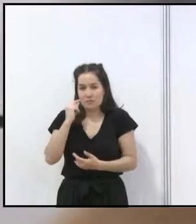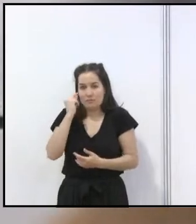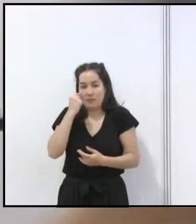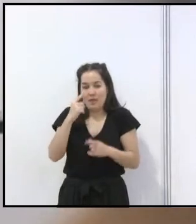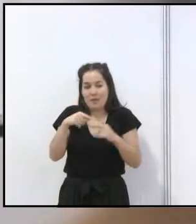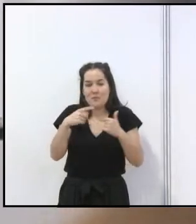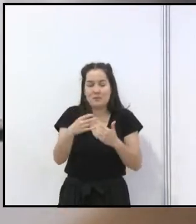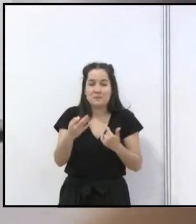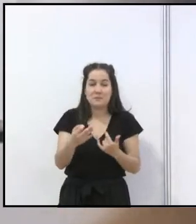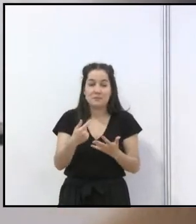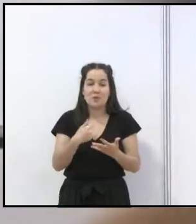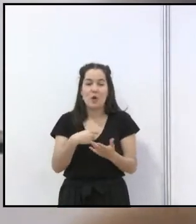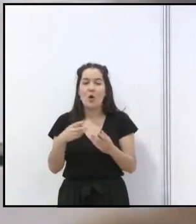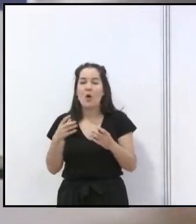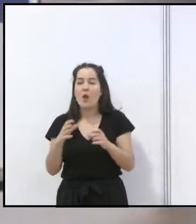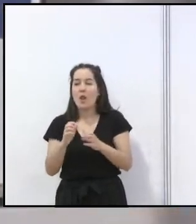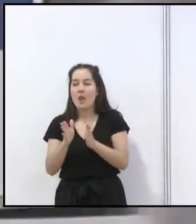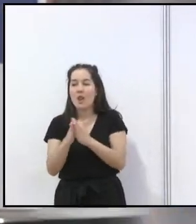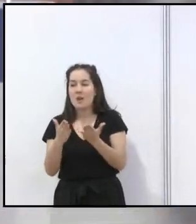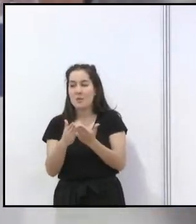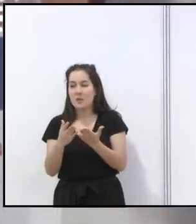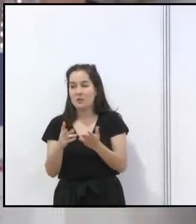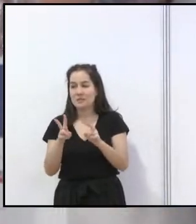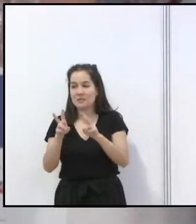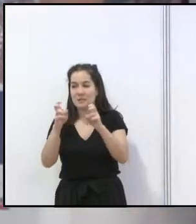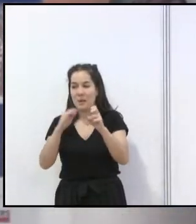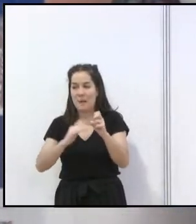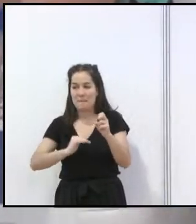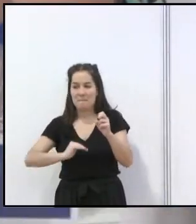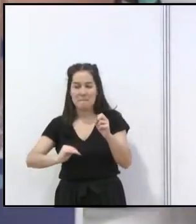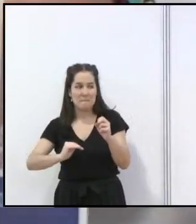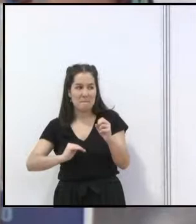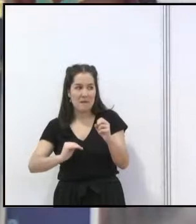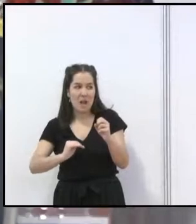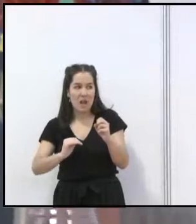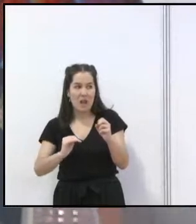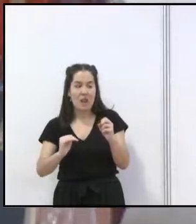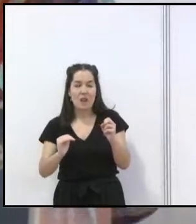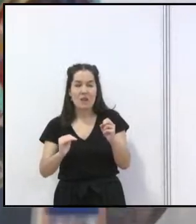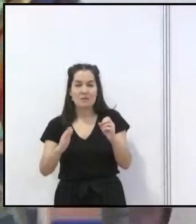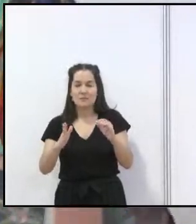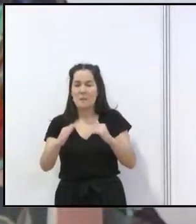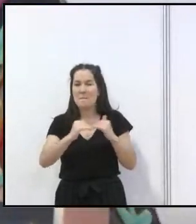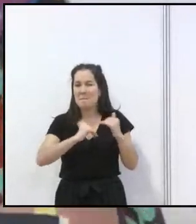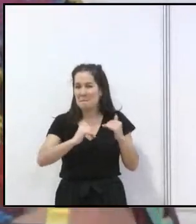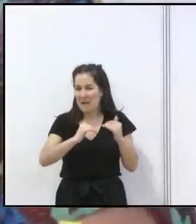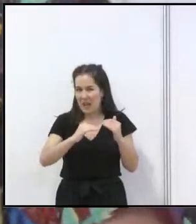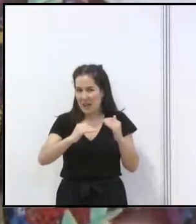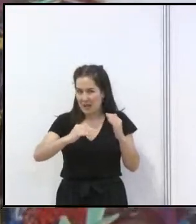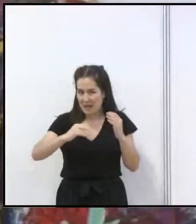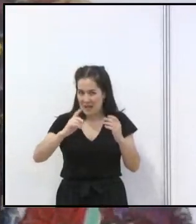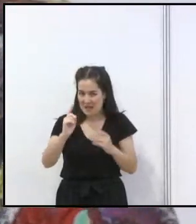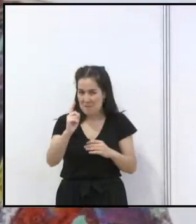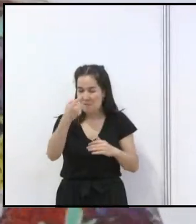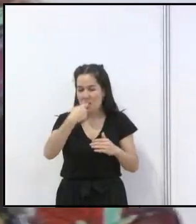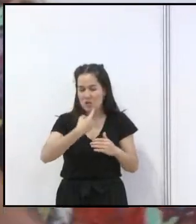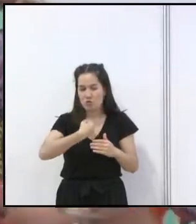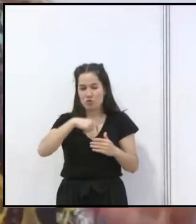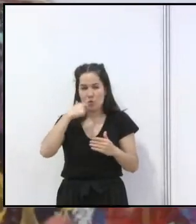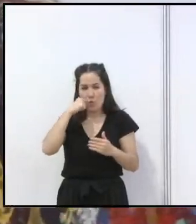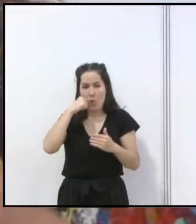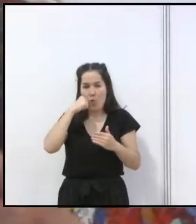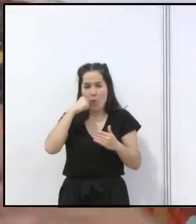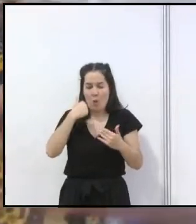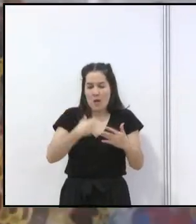habla del mal, a mí yo pensé que tenía que terminar con un cuento que hablara del mal mayor que nos hemos inventado como humanidad, que es el